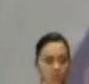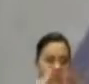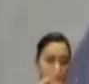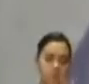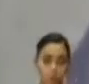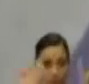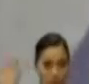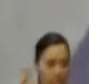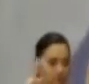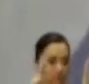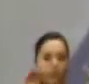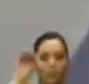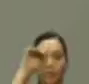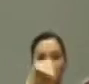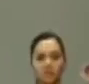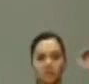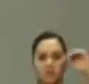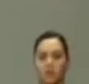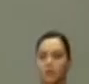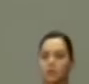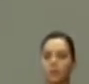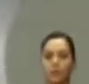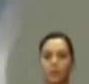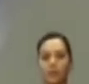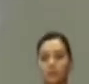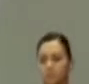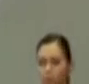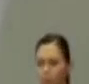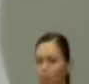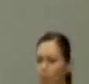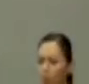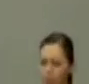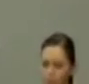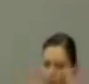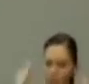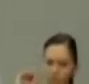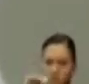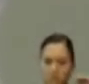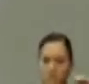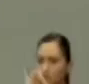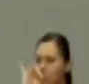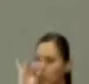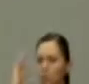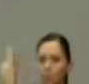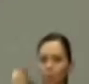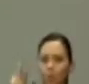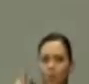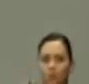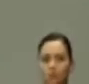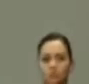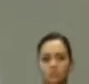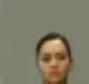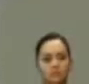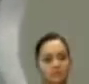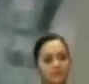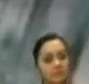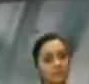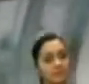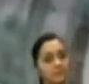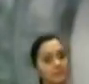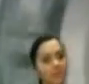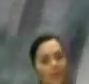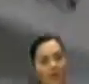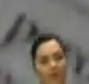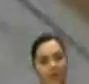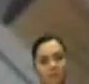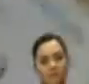ellos, una piscina cubierta. Si ustedes ven eso dicen, chuta, estos manes, qué lujo, pues no, mantuvieron las piscinas, y si